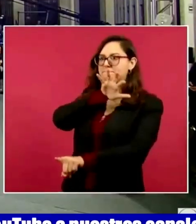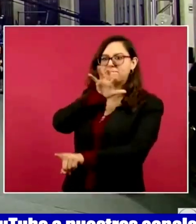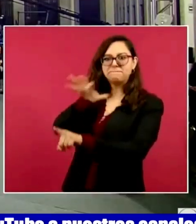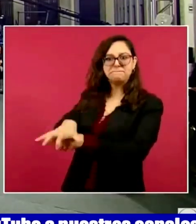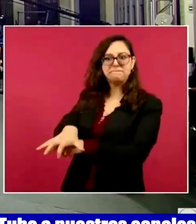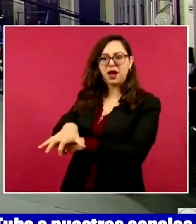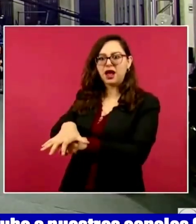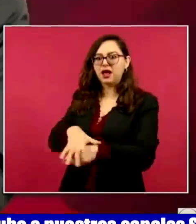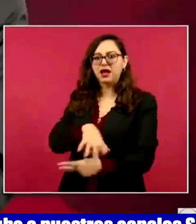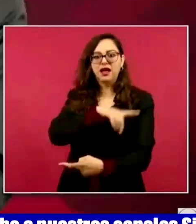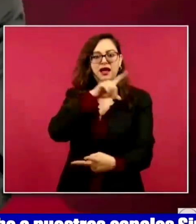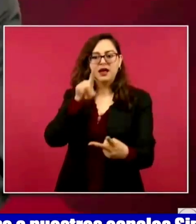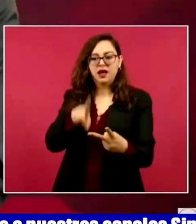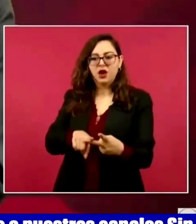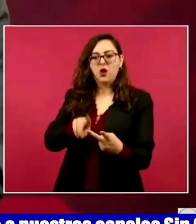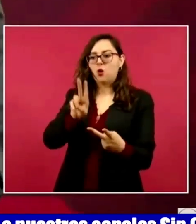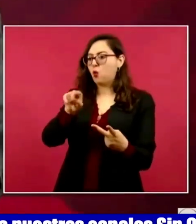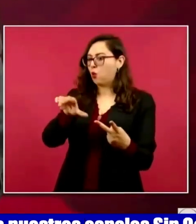articulistas